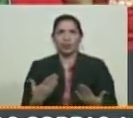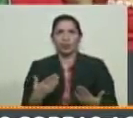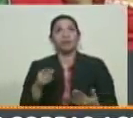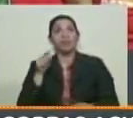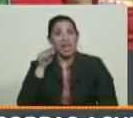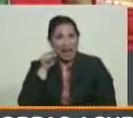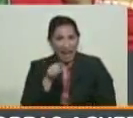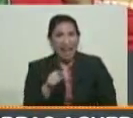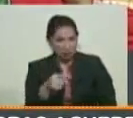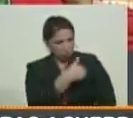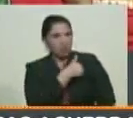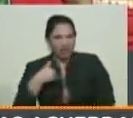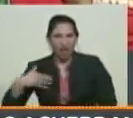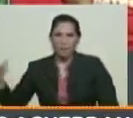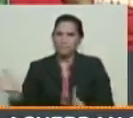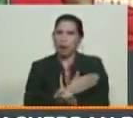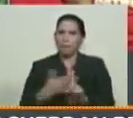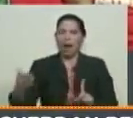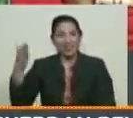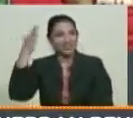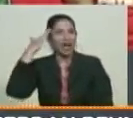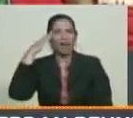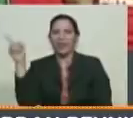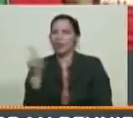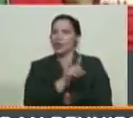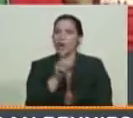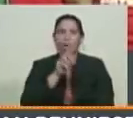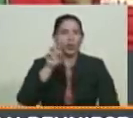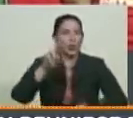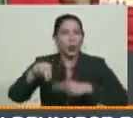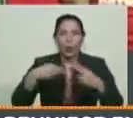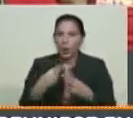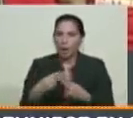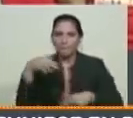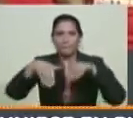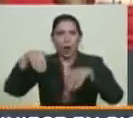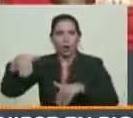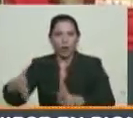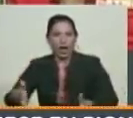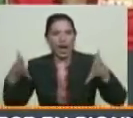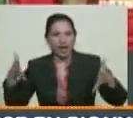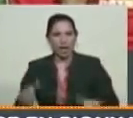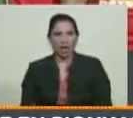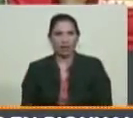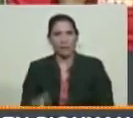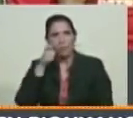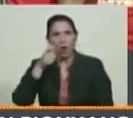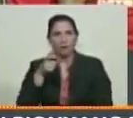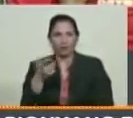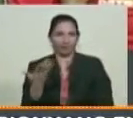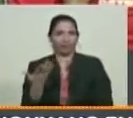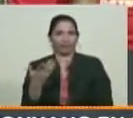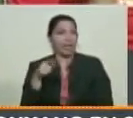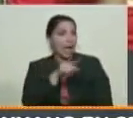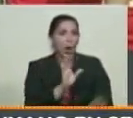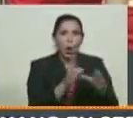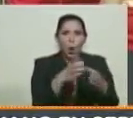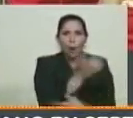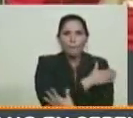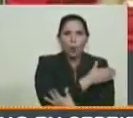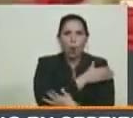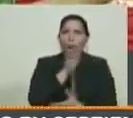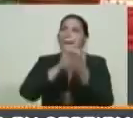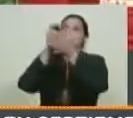violencia porque saben que no podrán jamás por los votos. Esa derecha con sus amigos en el